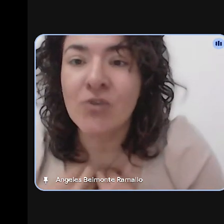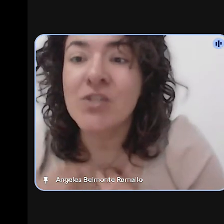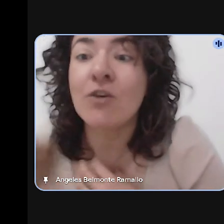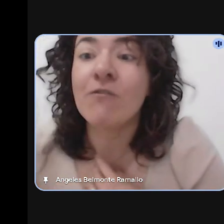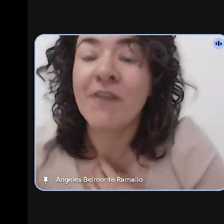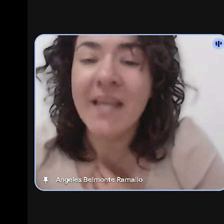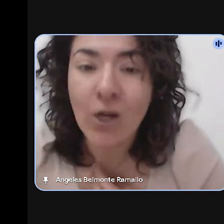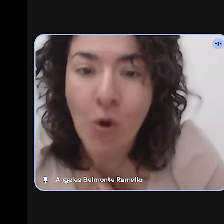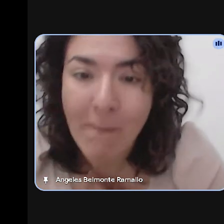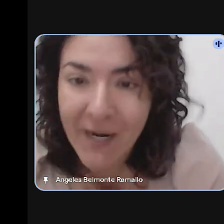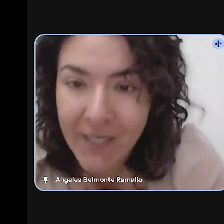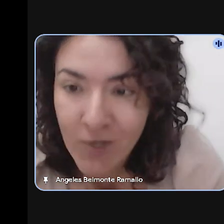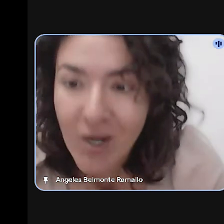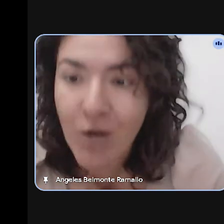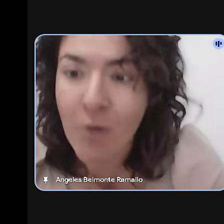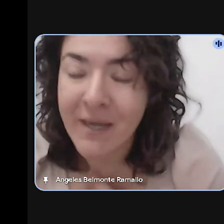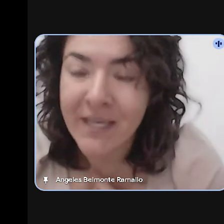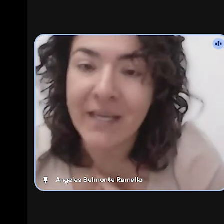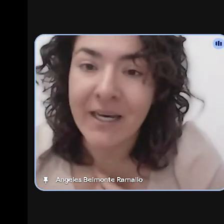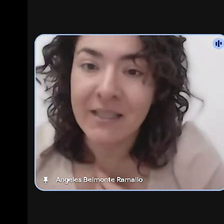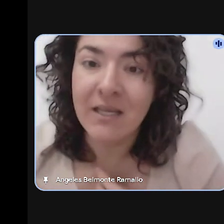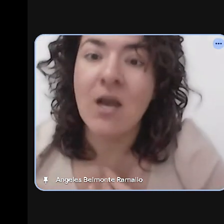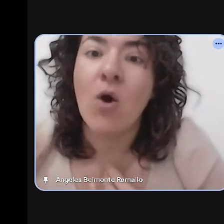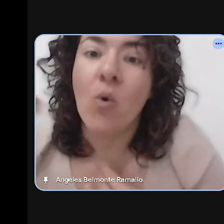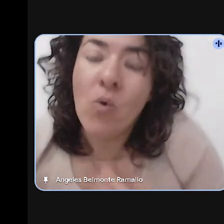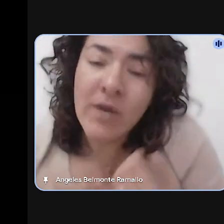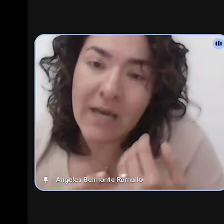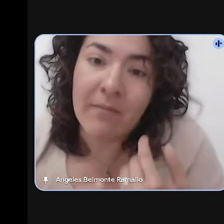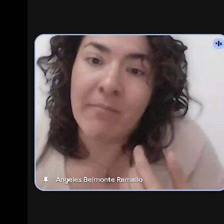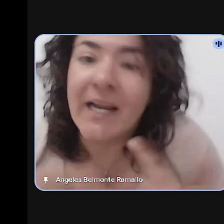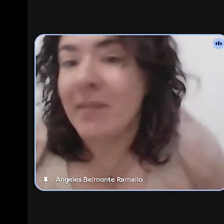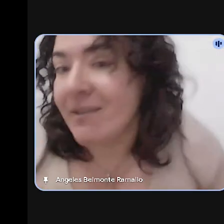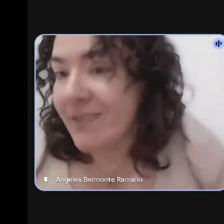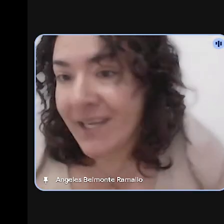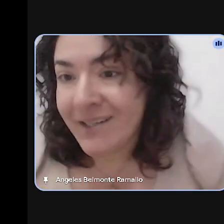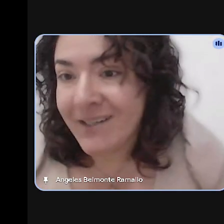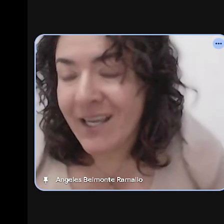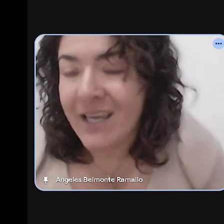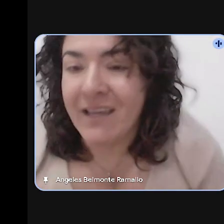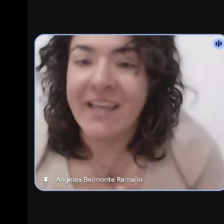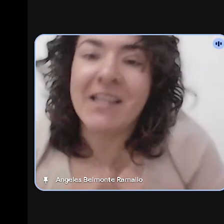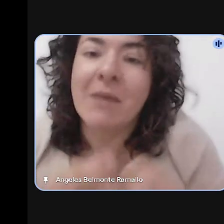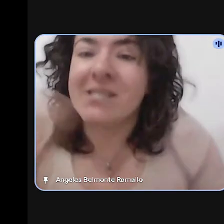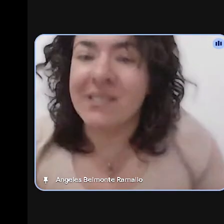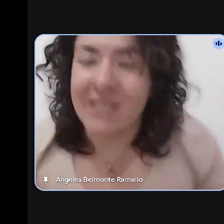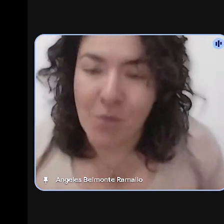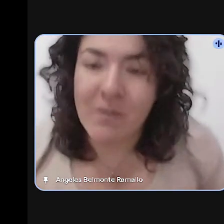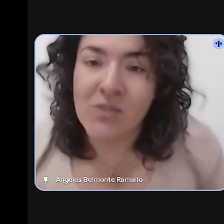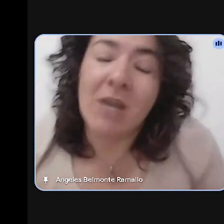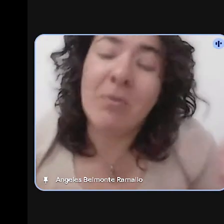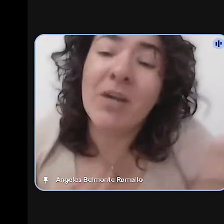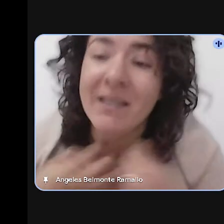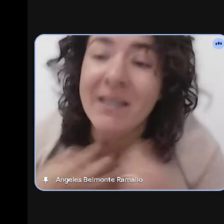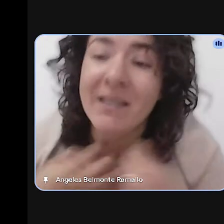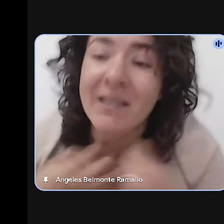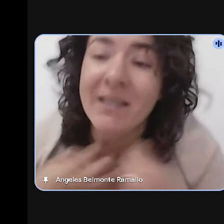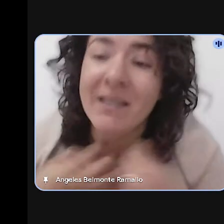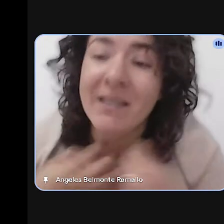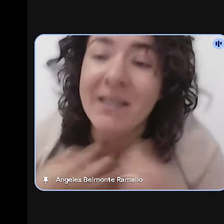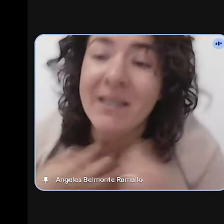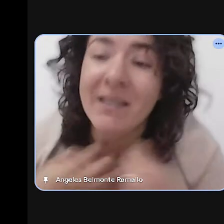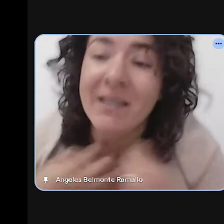yo hago, sino ver al compañero y la compañera, una para aprender de esta presentación personal porque me